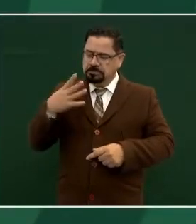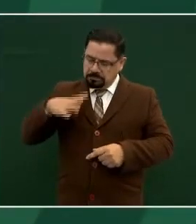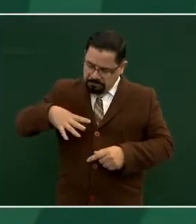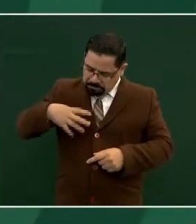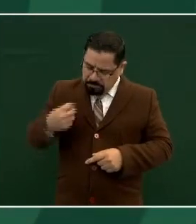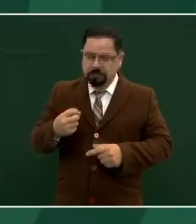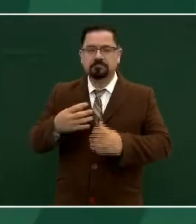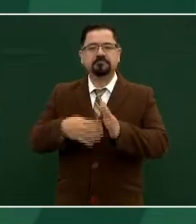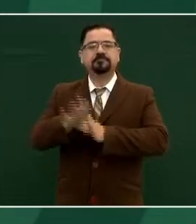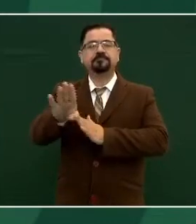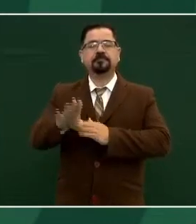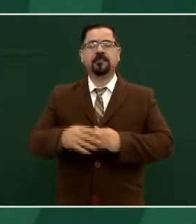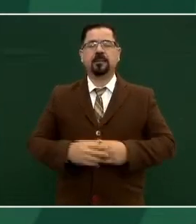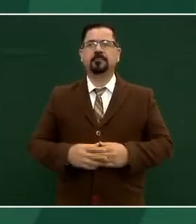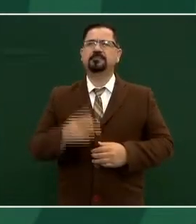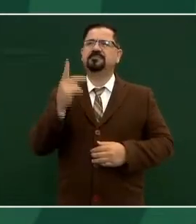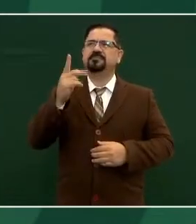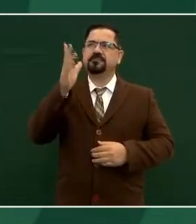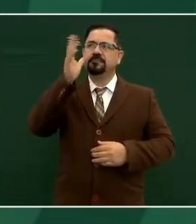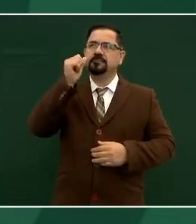Decía un amigo